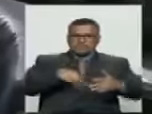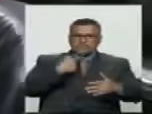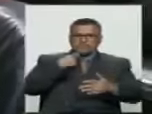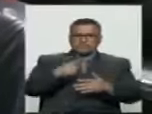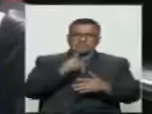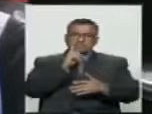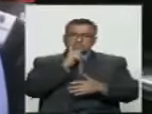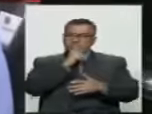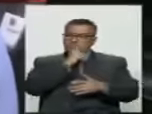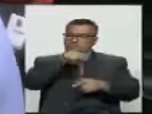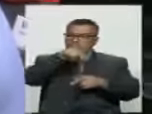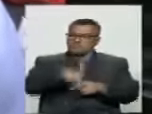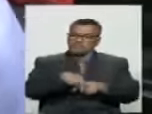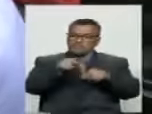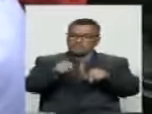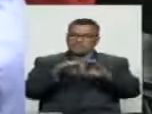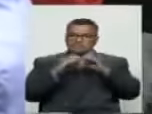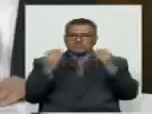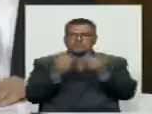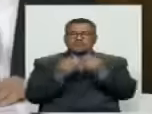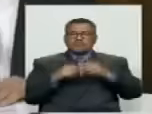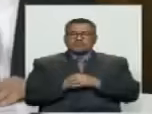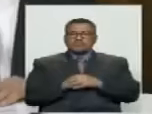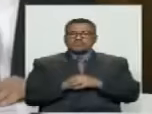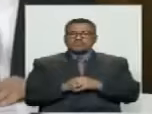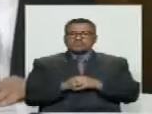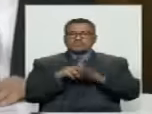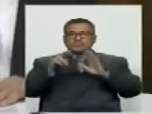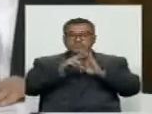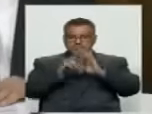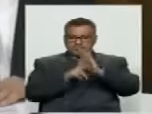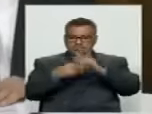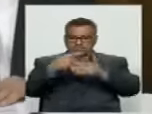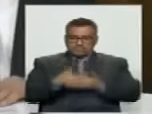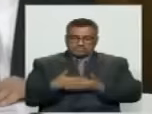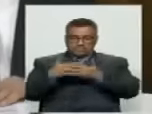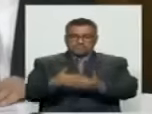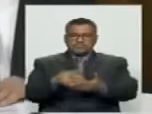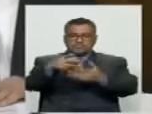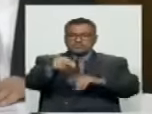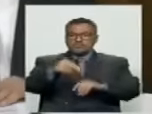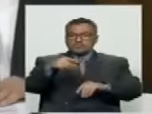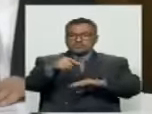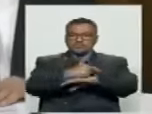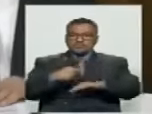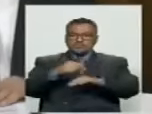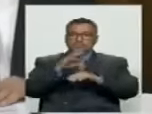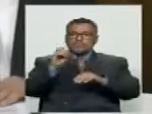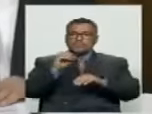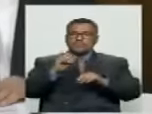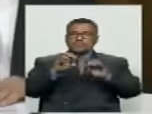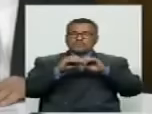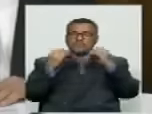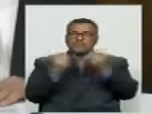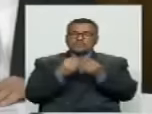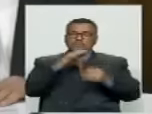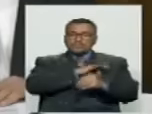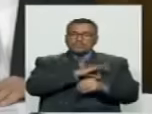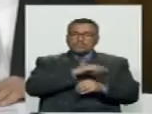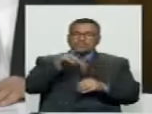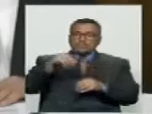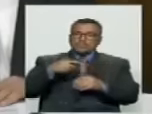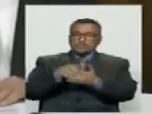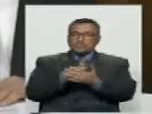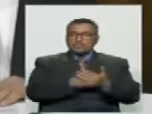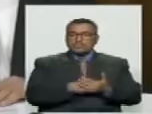de la denominación prevista para la organización. El registro de la organización no gubernamental u organización social sin fines de